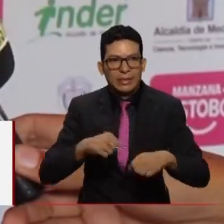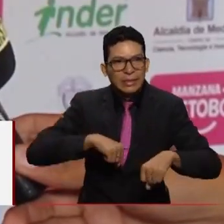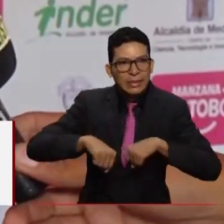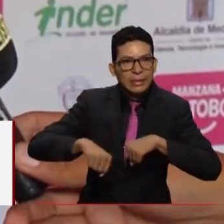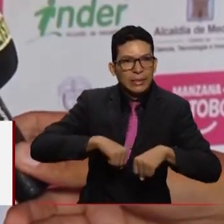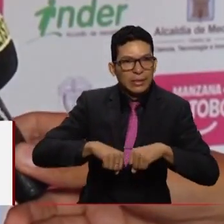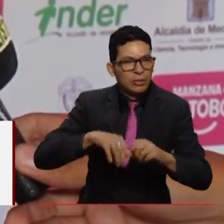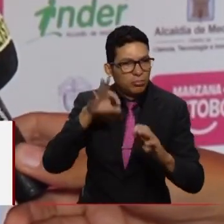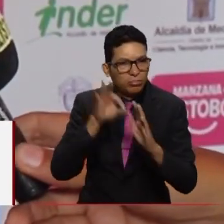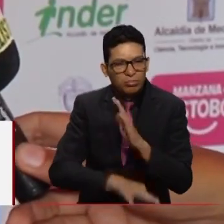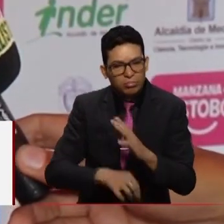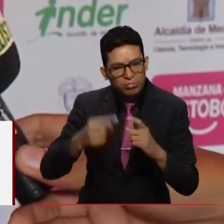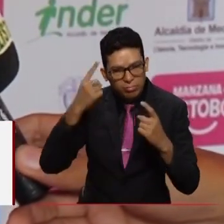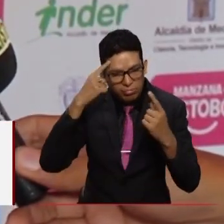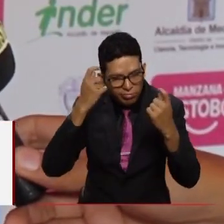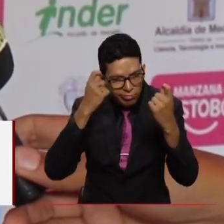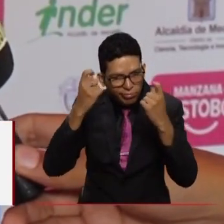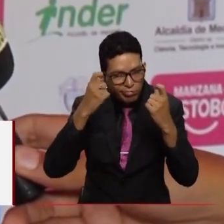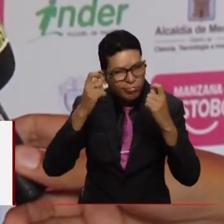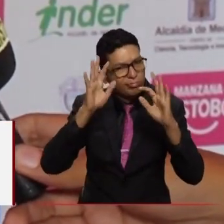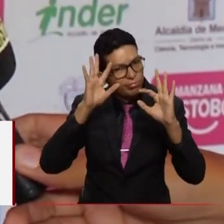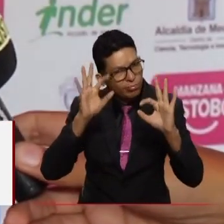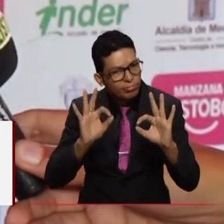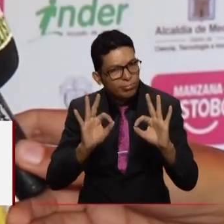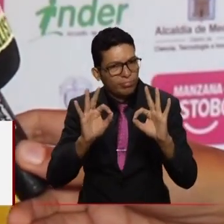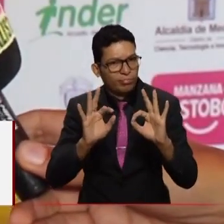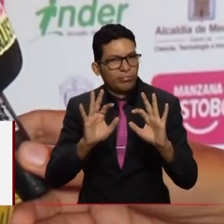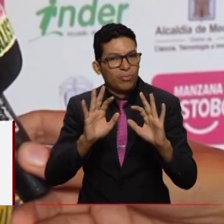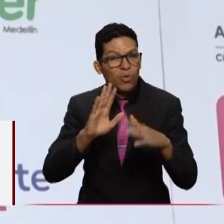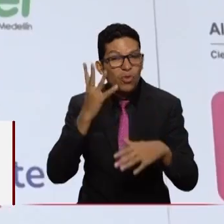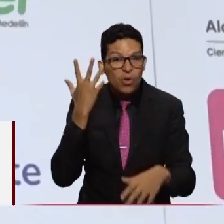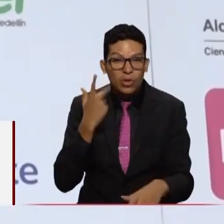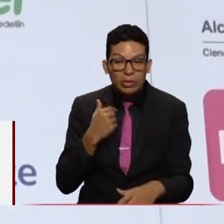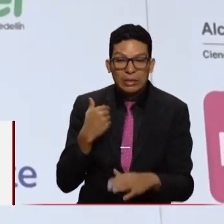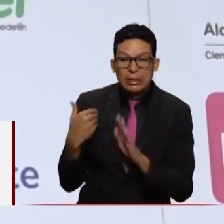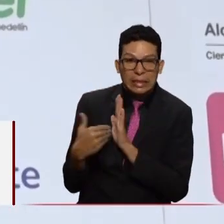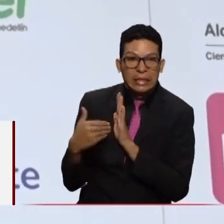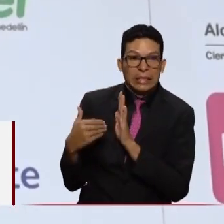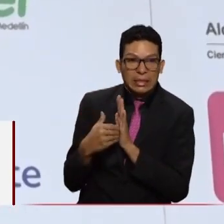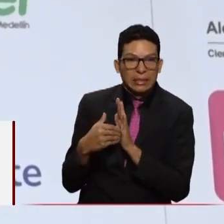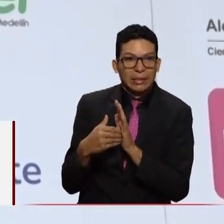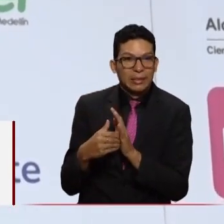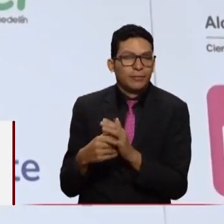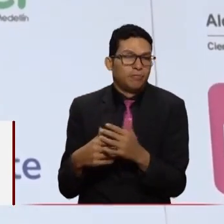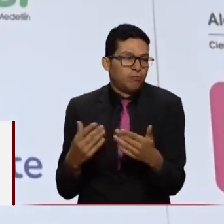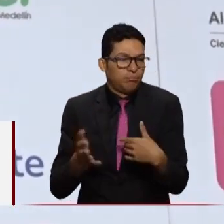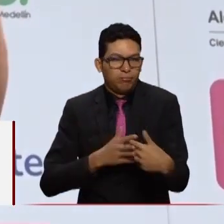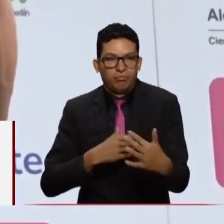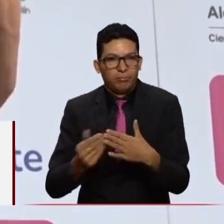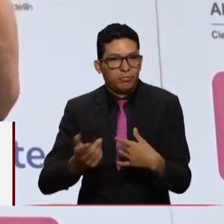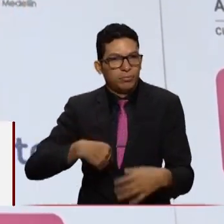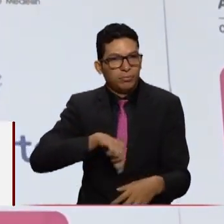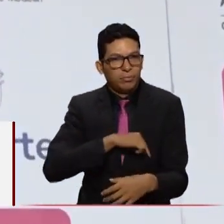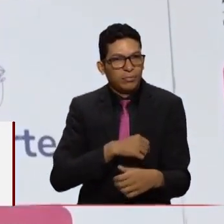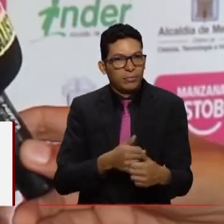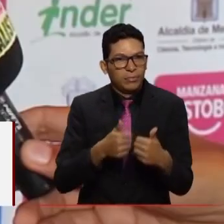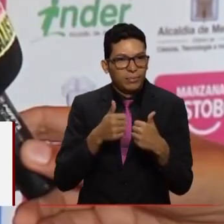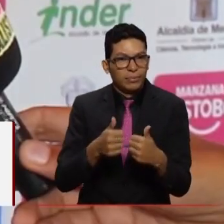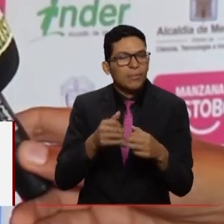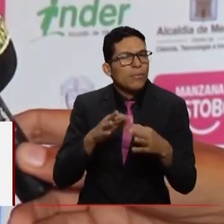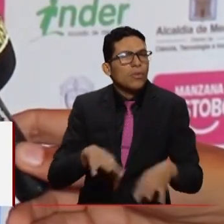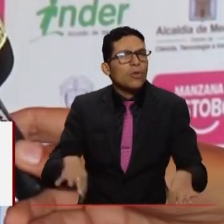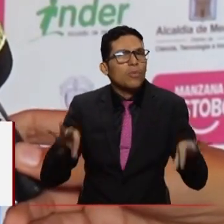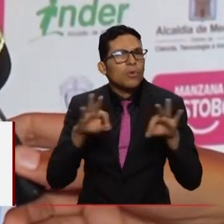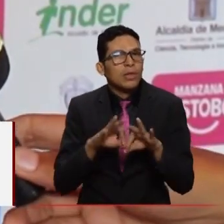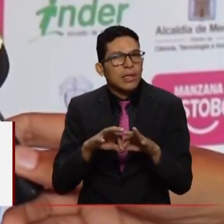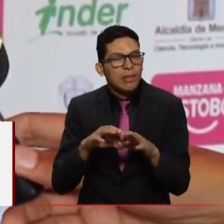nada, con cabeza fría, mentalidad. Sabemos que todos los días hay ataques, vienen, pero lo importante es